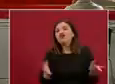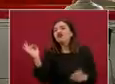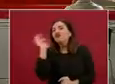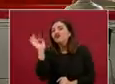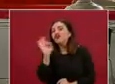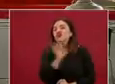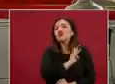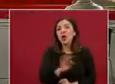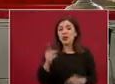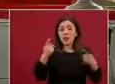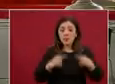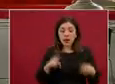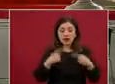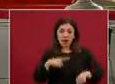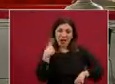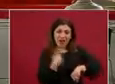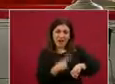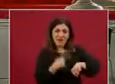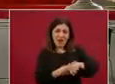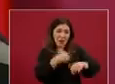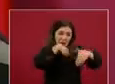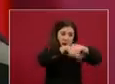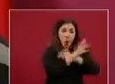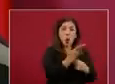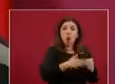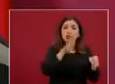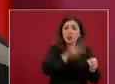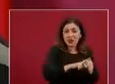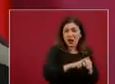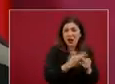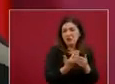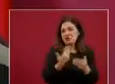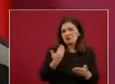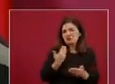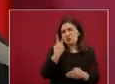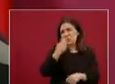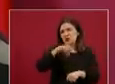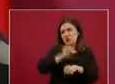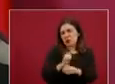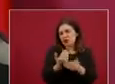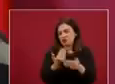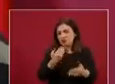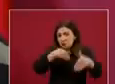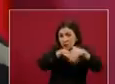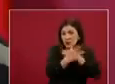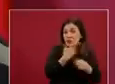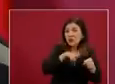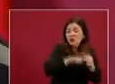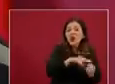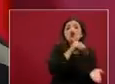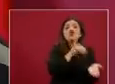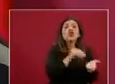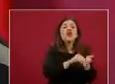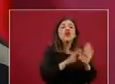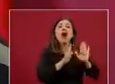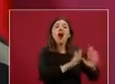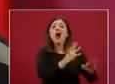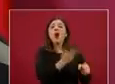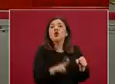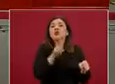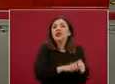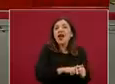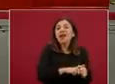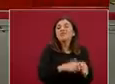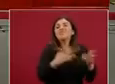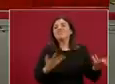que los pacientes, por ejemplo, que se hospitalizaron en las últimas semanas, todavía se mantengan hospitalizados,